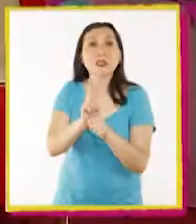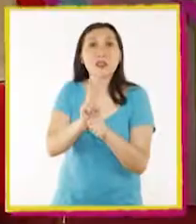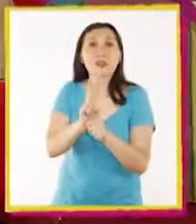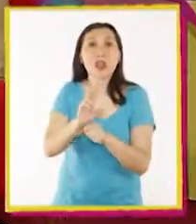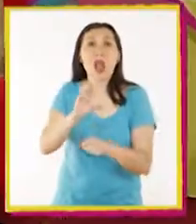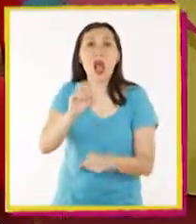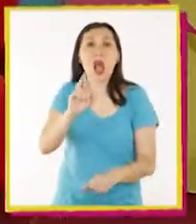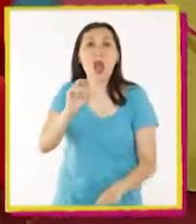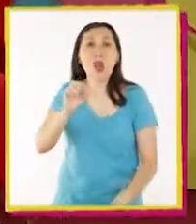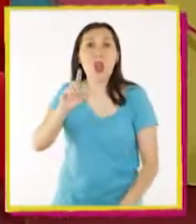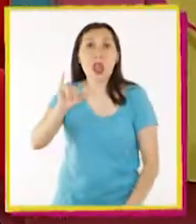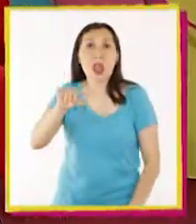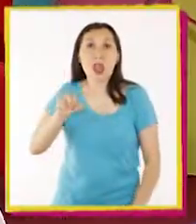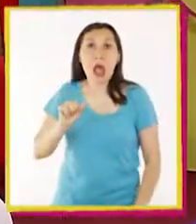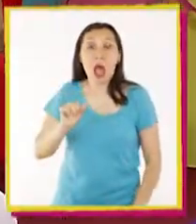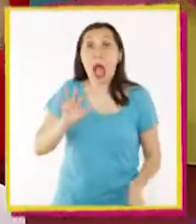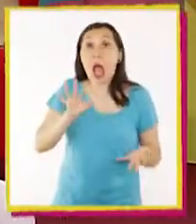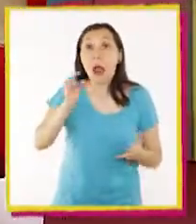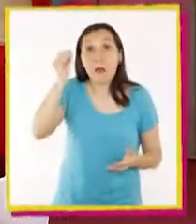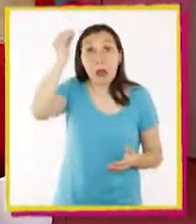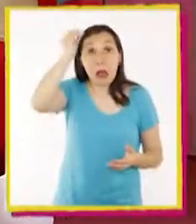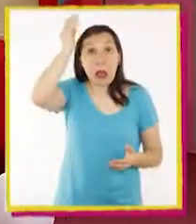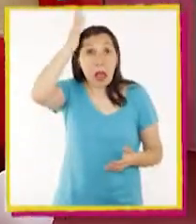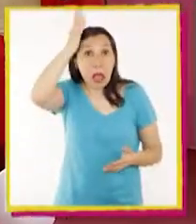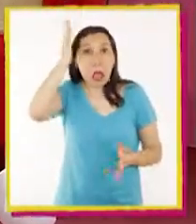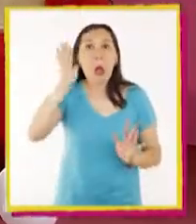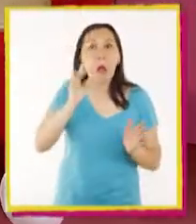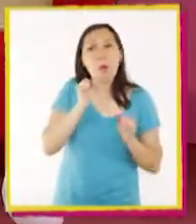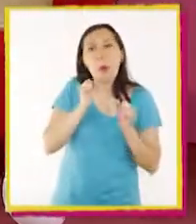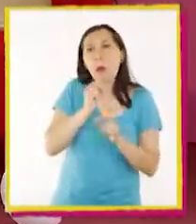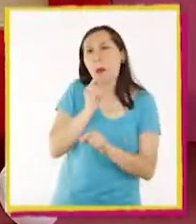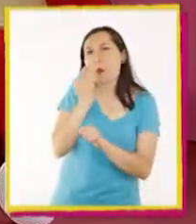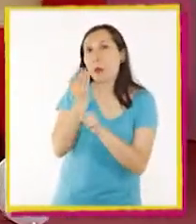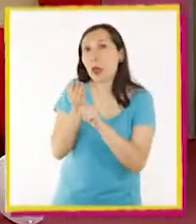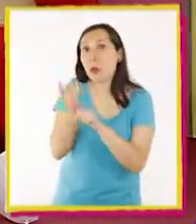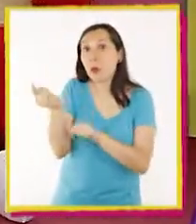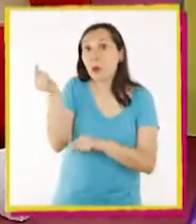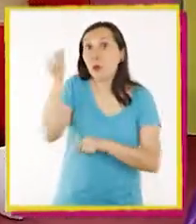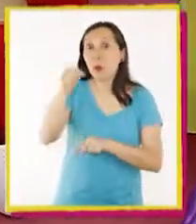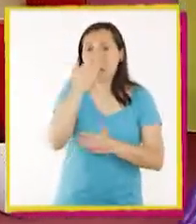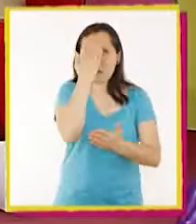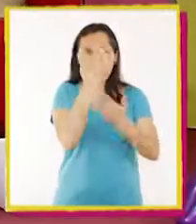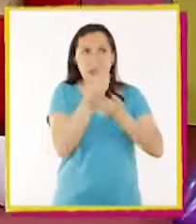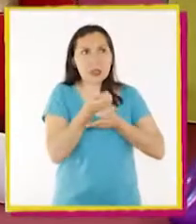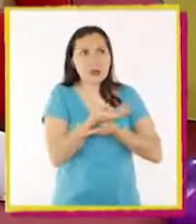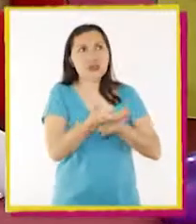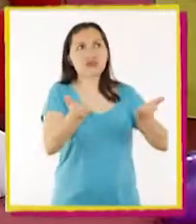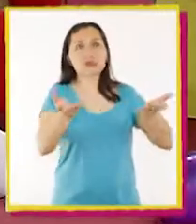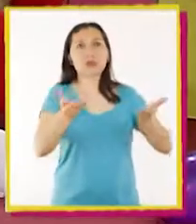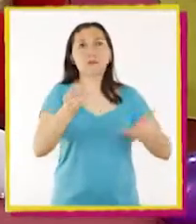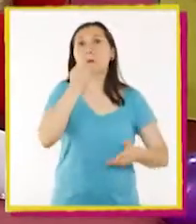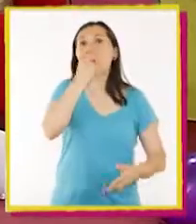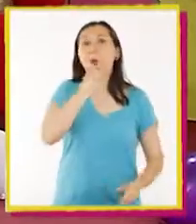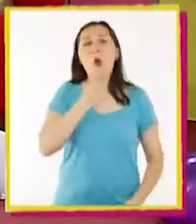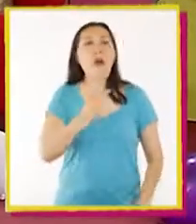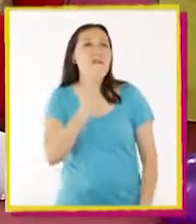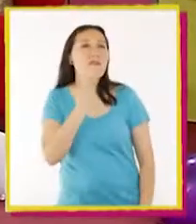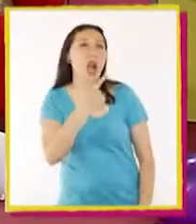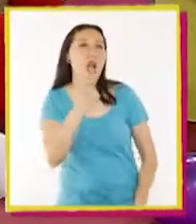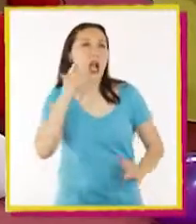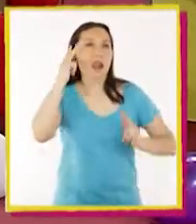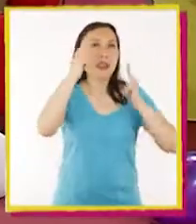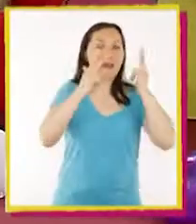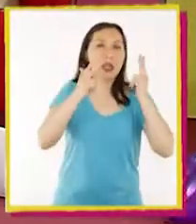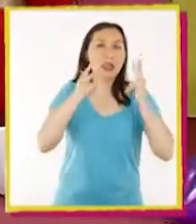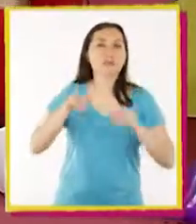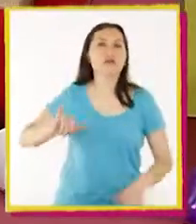profesora Carolina. Tal vez si la llamo antes, le puedo pedir que cuando llegue diga delante de todos... ¡Chester! ¡Qué